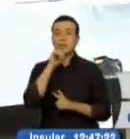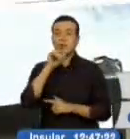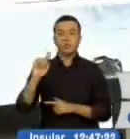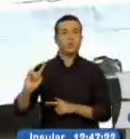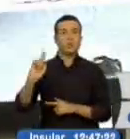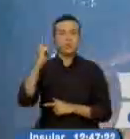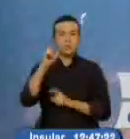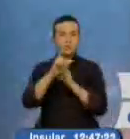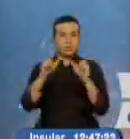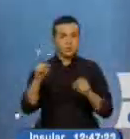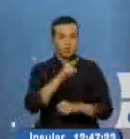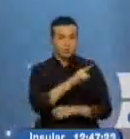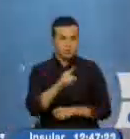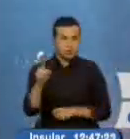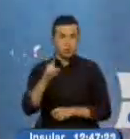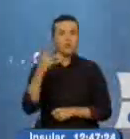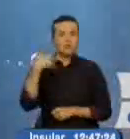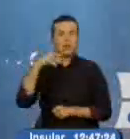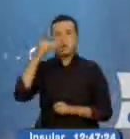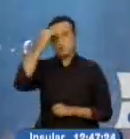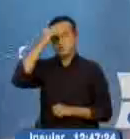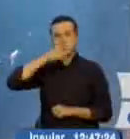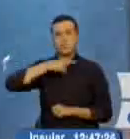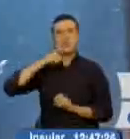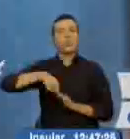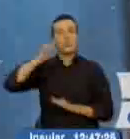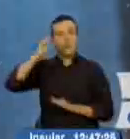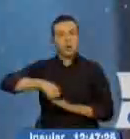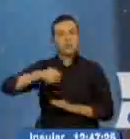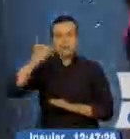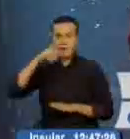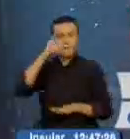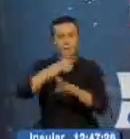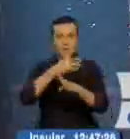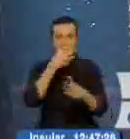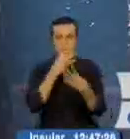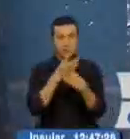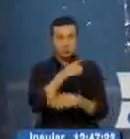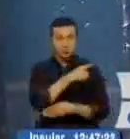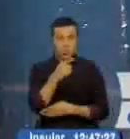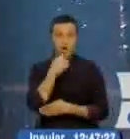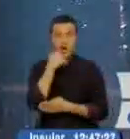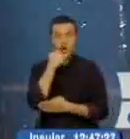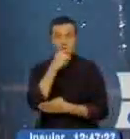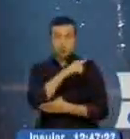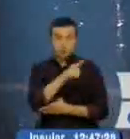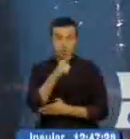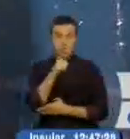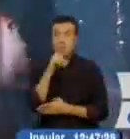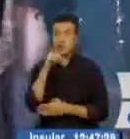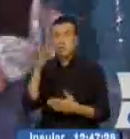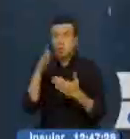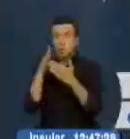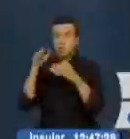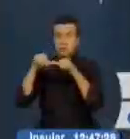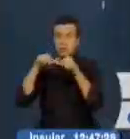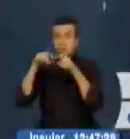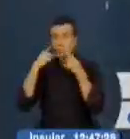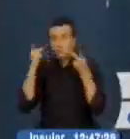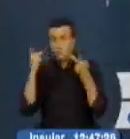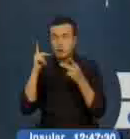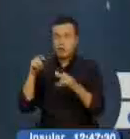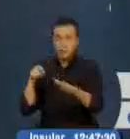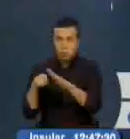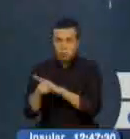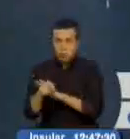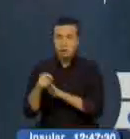para las personas que tengan sobre sí una sentencia ejecutoriada y que no hayan cometido delito contra la administración pública,